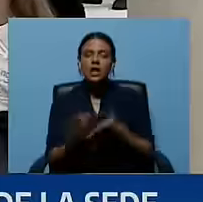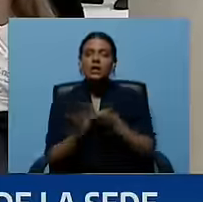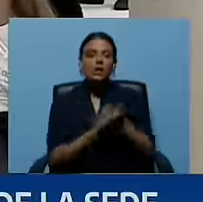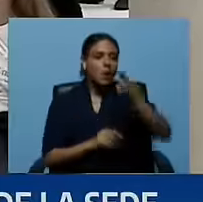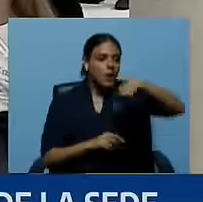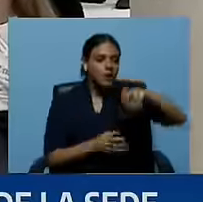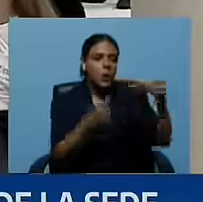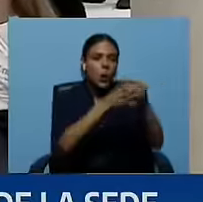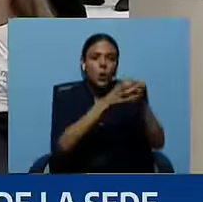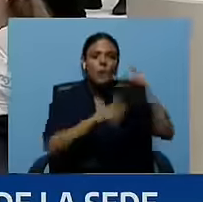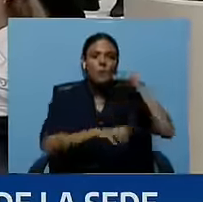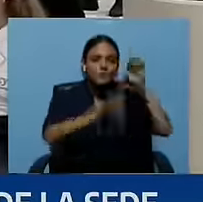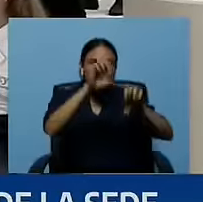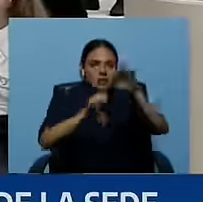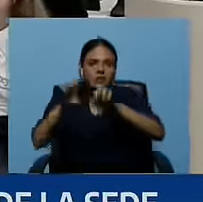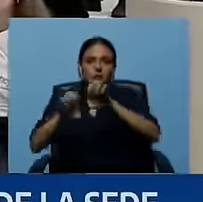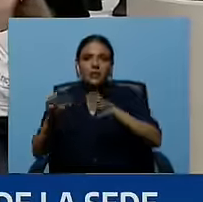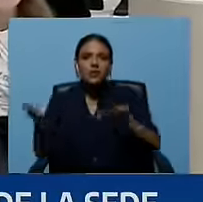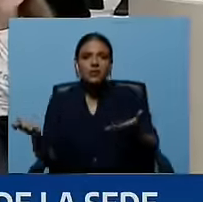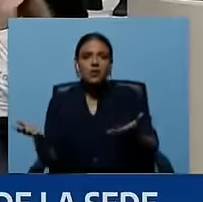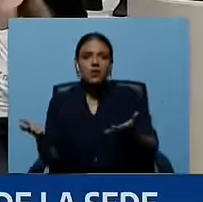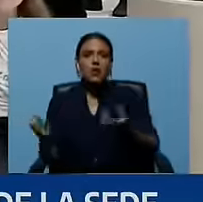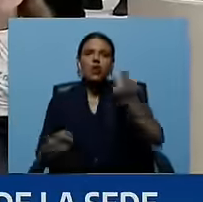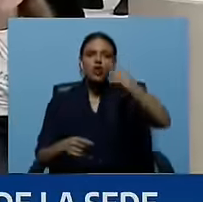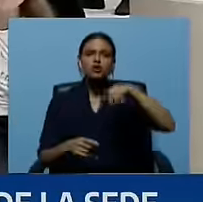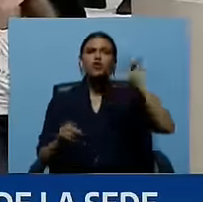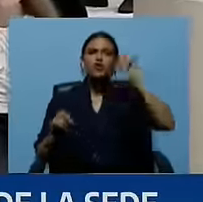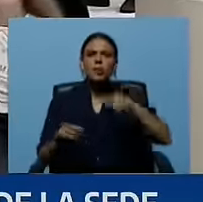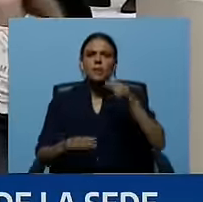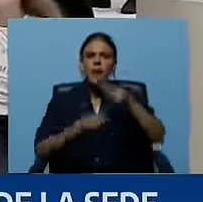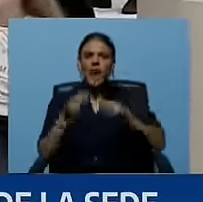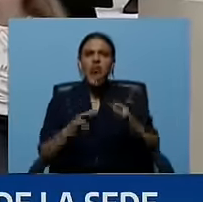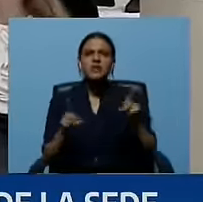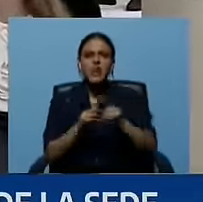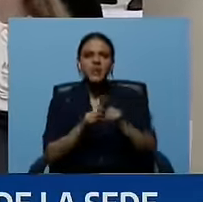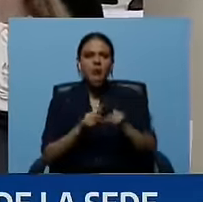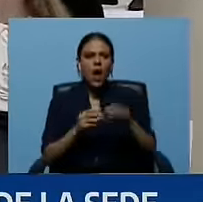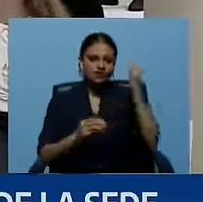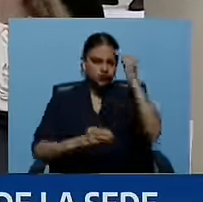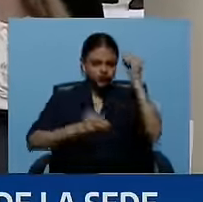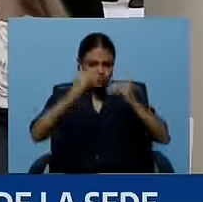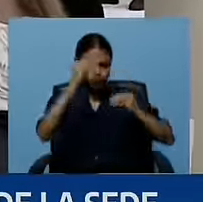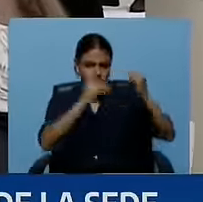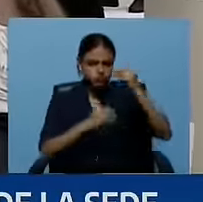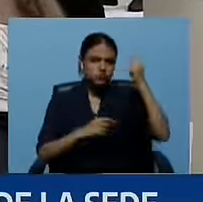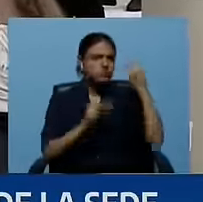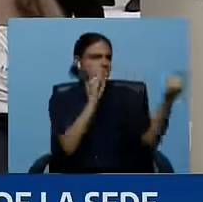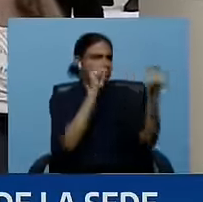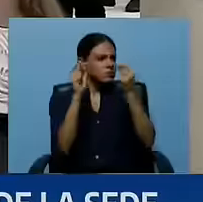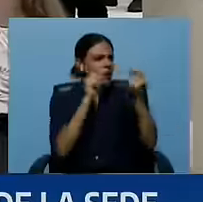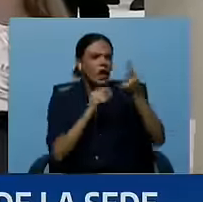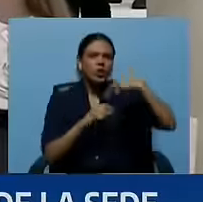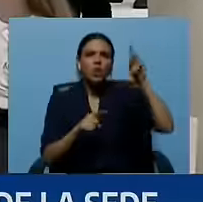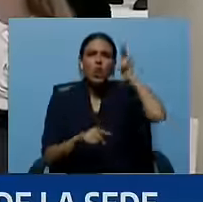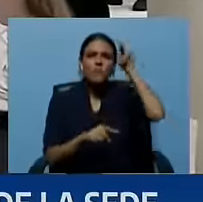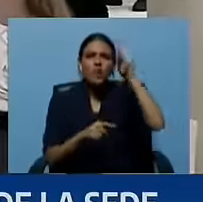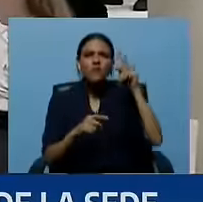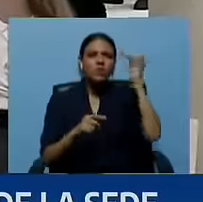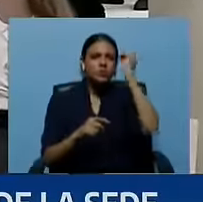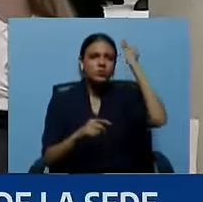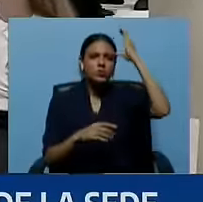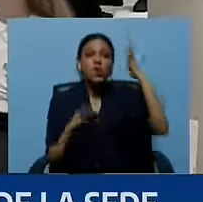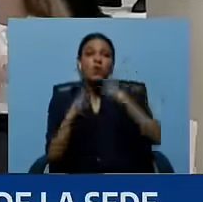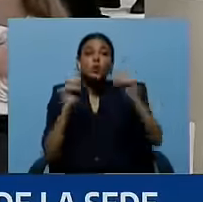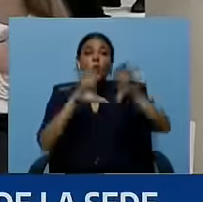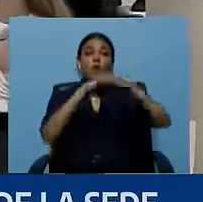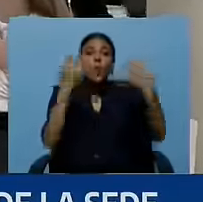científicos, también ya estamos en articulación con los científicos profesores y profesoras más avanzadas del